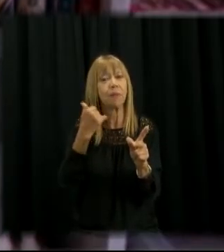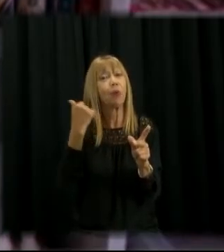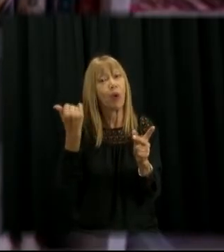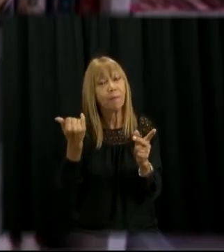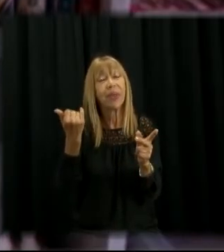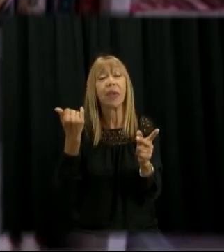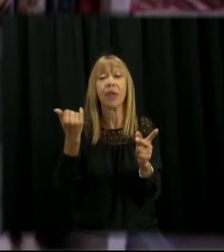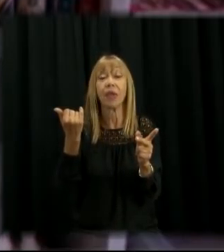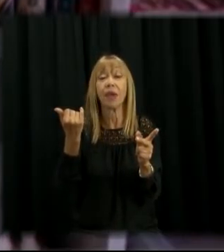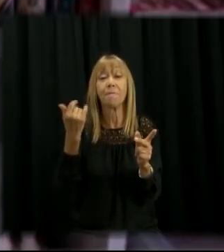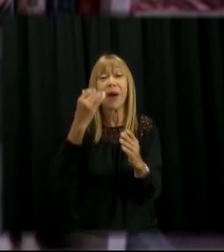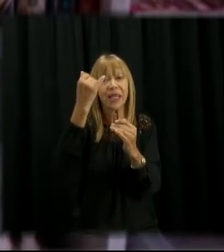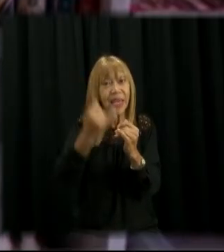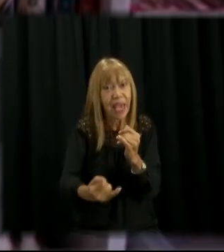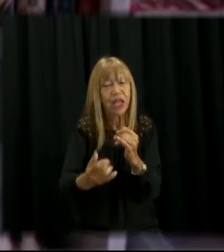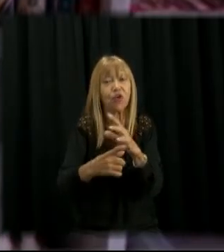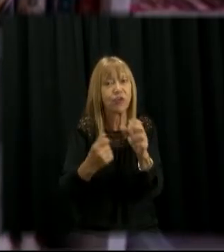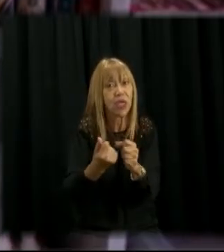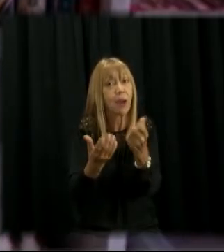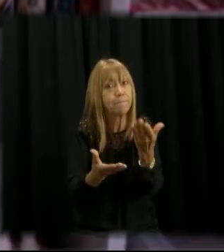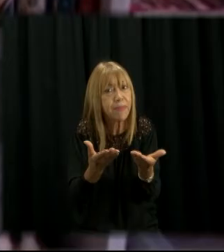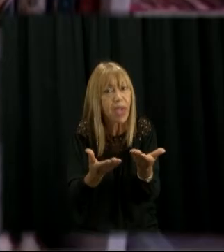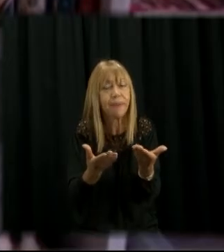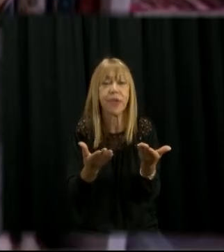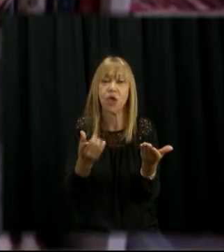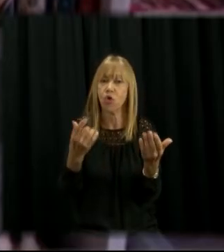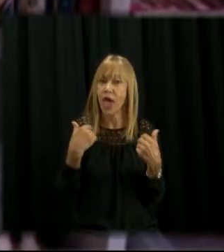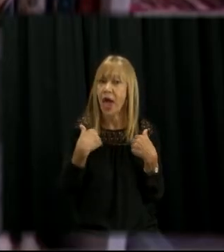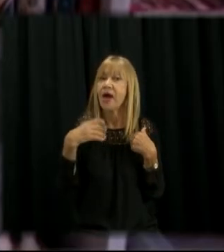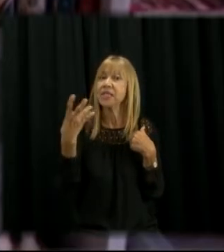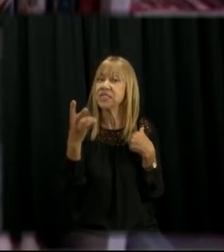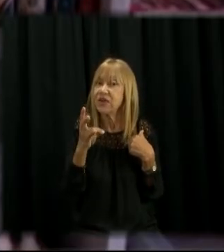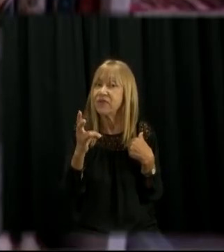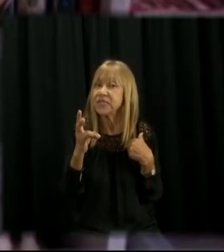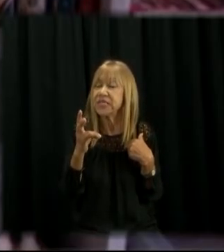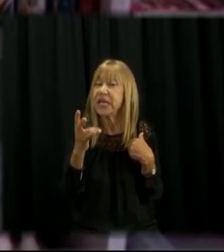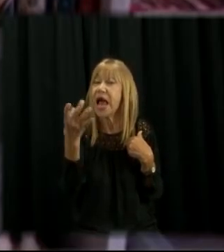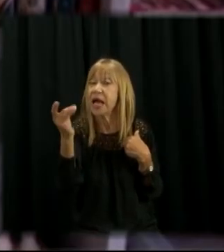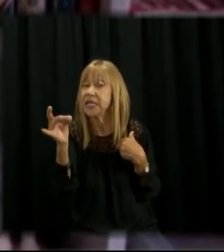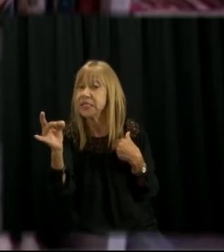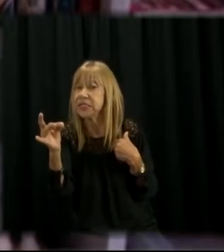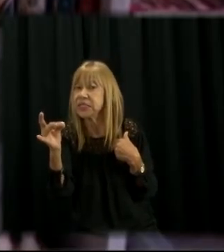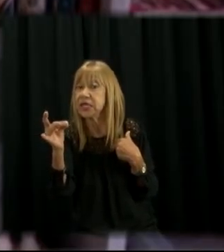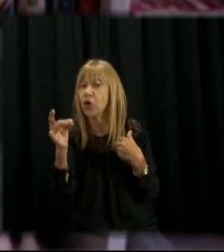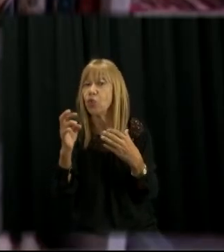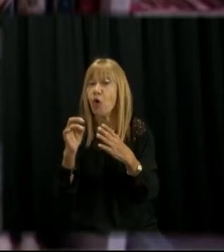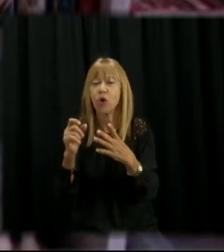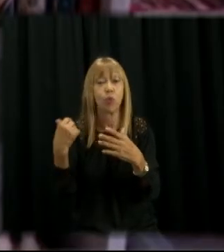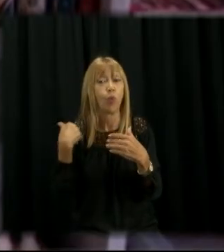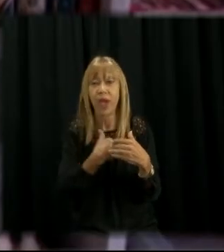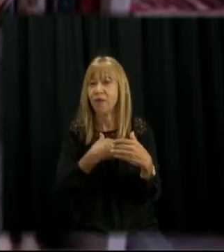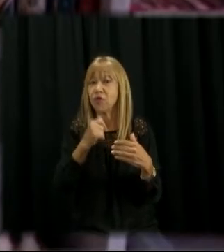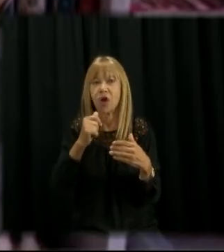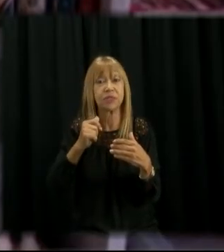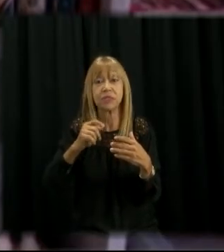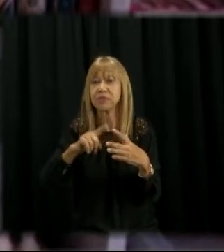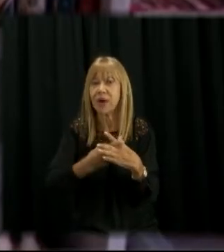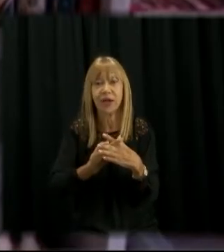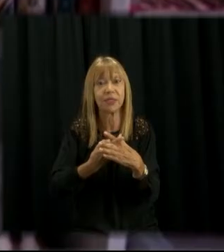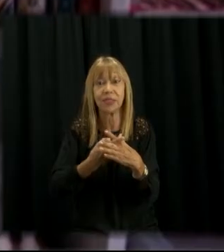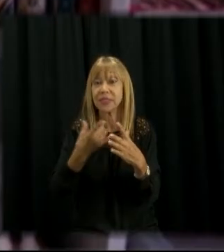mejor sería que el final de año quizás tenga el 17 y 18, pero no haya